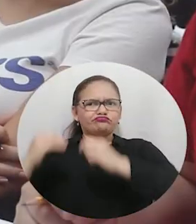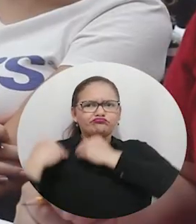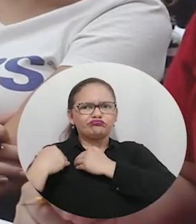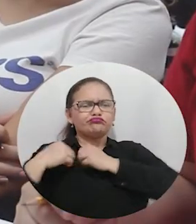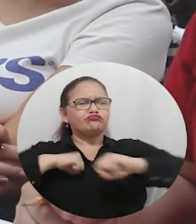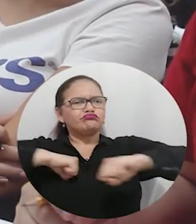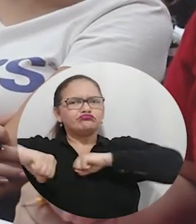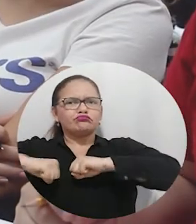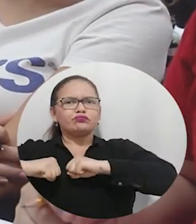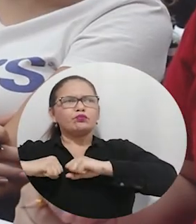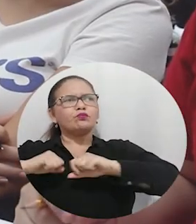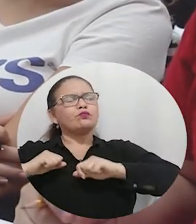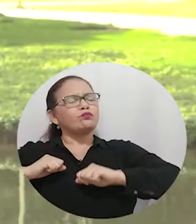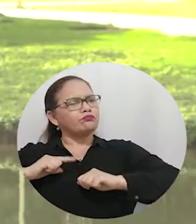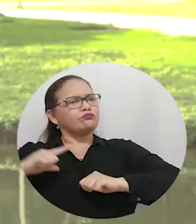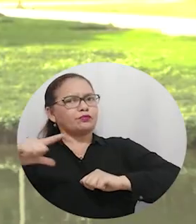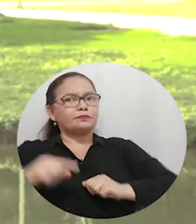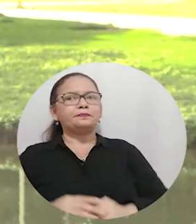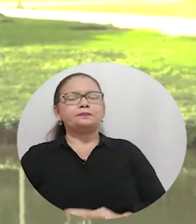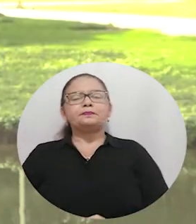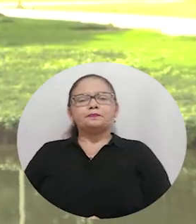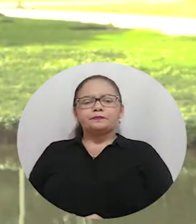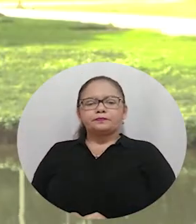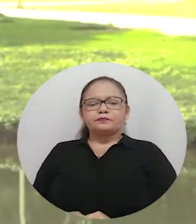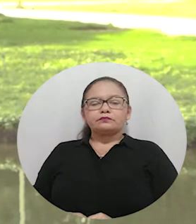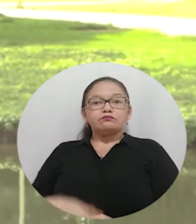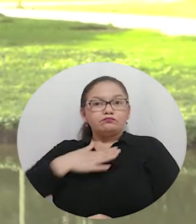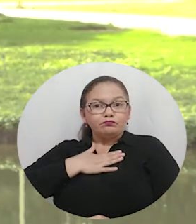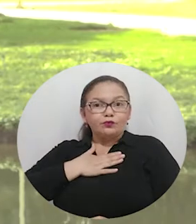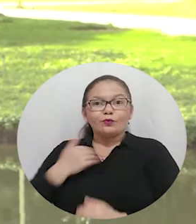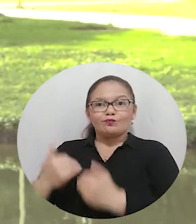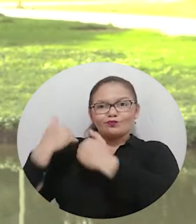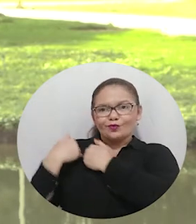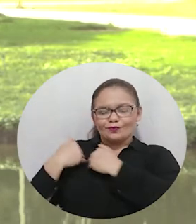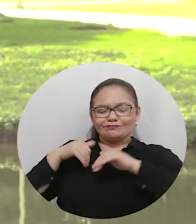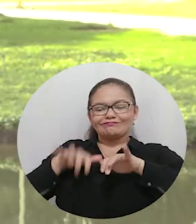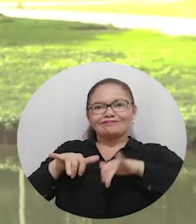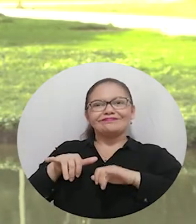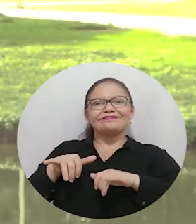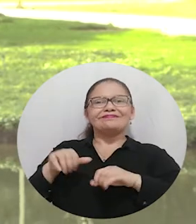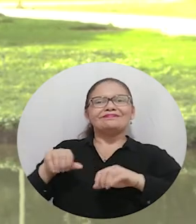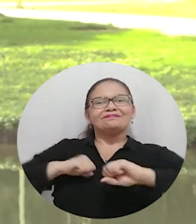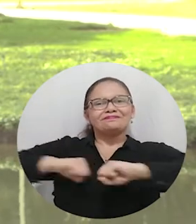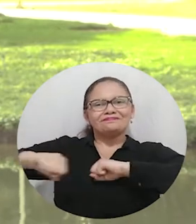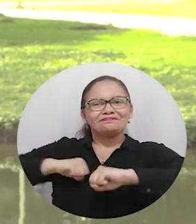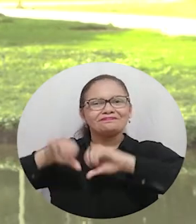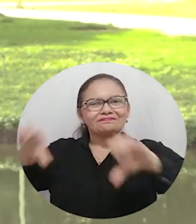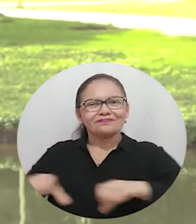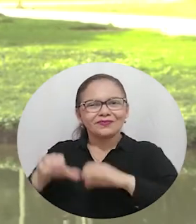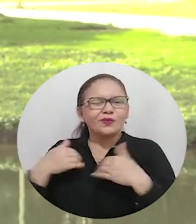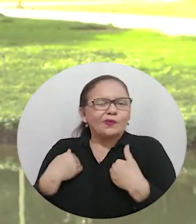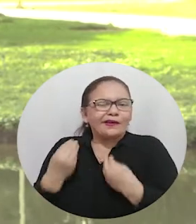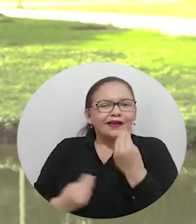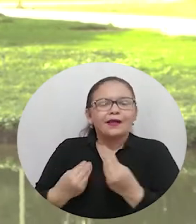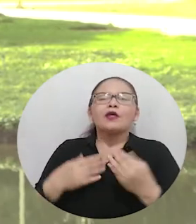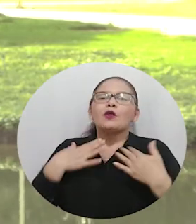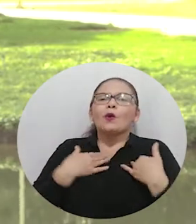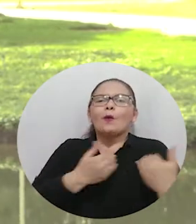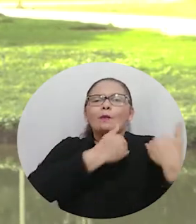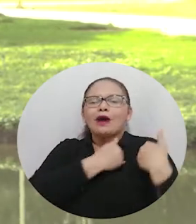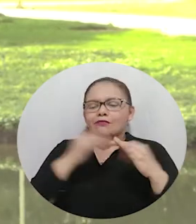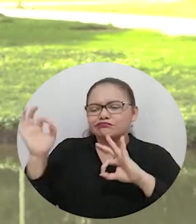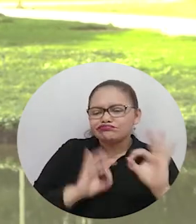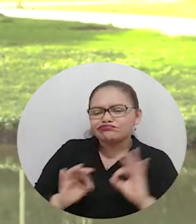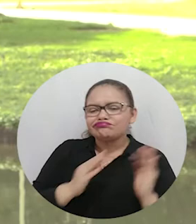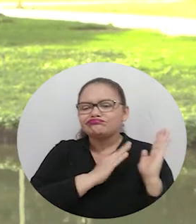de liderar todos estos procesos. Yo como Secretaria de Actividades, pues mi cargo será coordinar la logística de